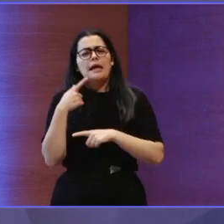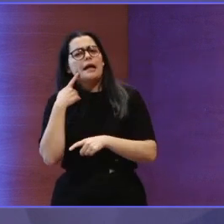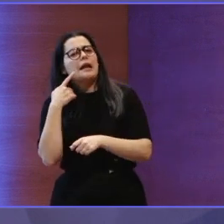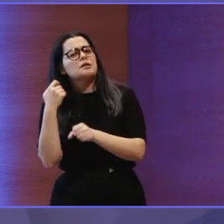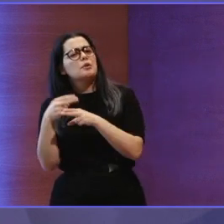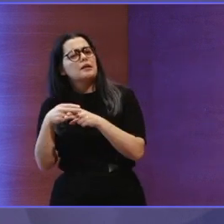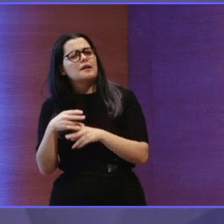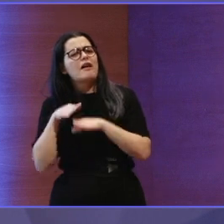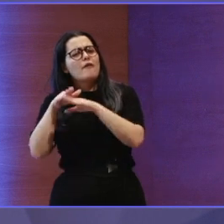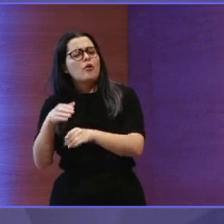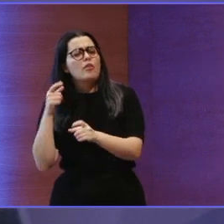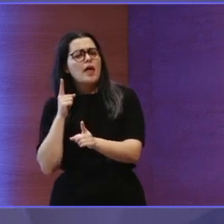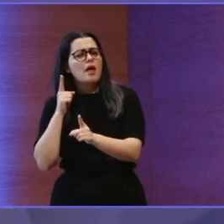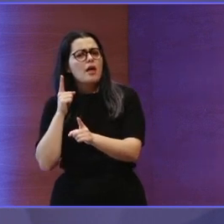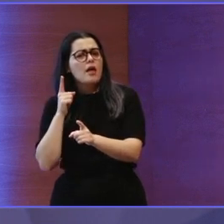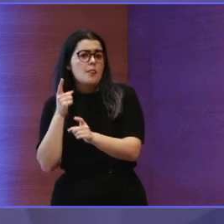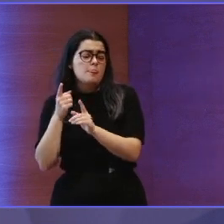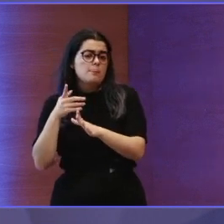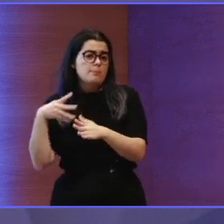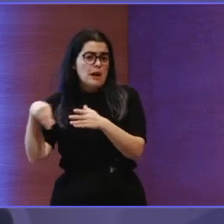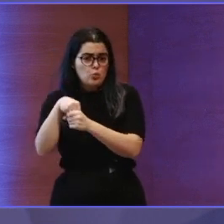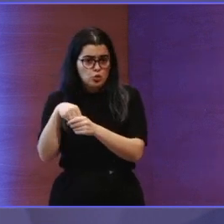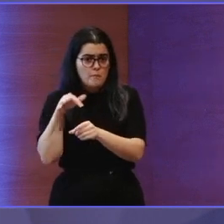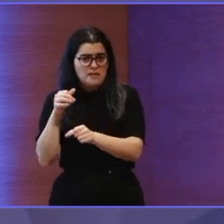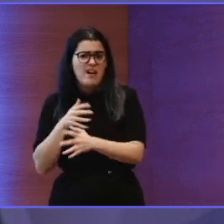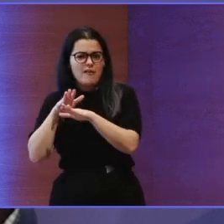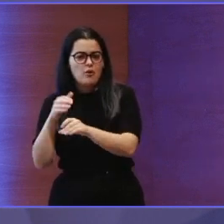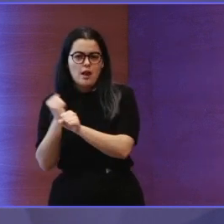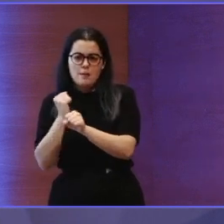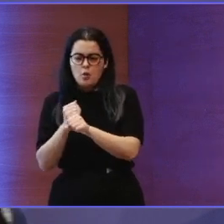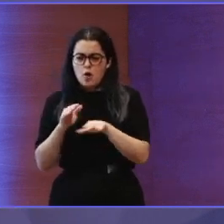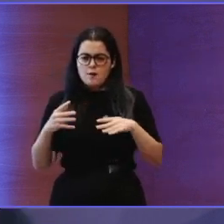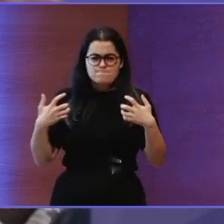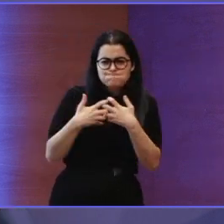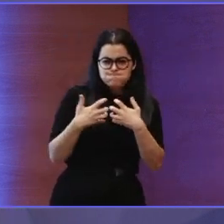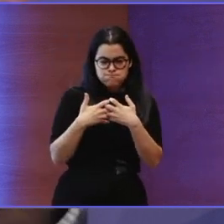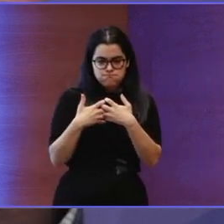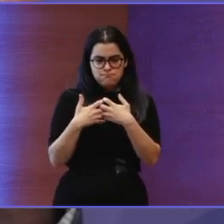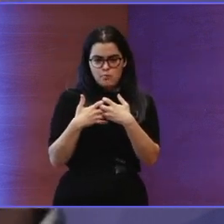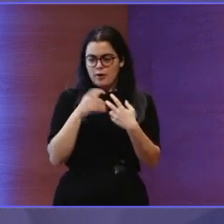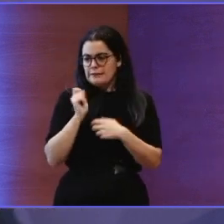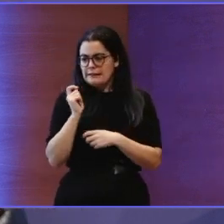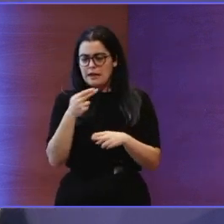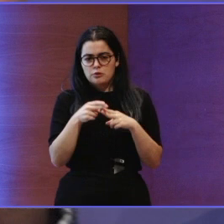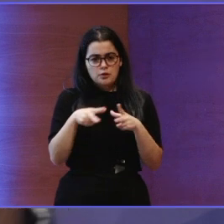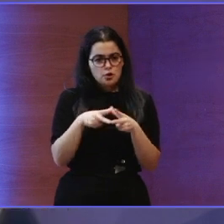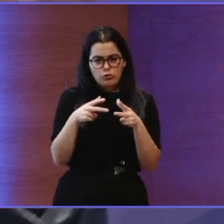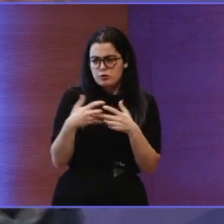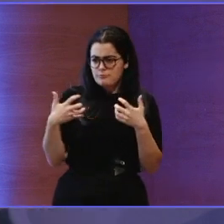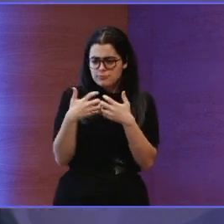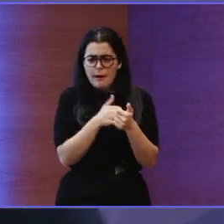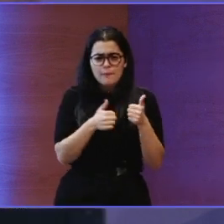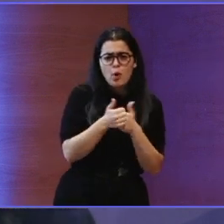inclusión de las políticas de empleo yo creo que eso es un eso es una tensión continua desde de las políticas sociales el El